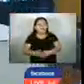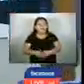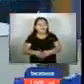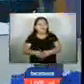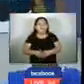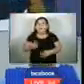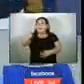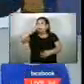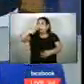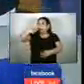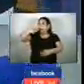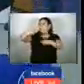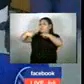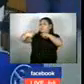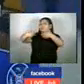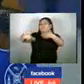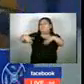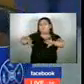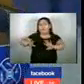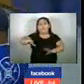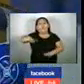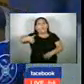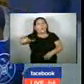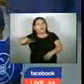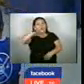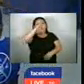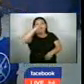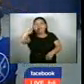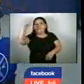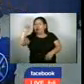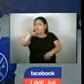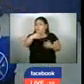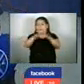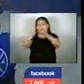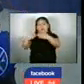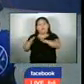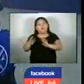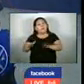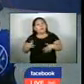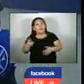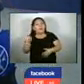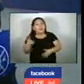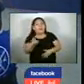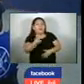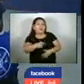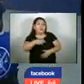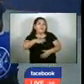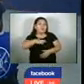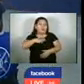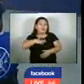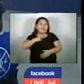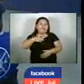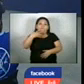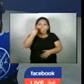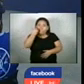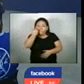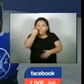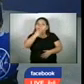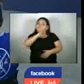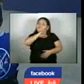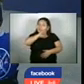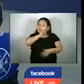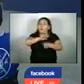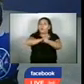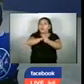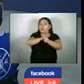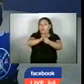este medicamento se está utilizando pues en otros países para personas que presentan síntomas